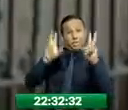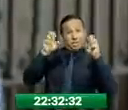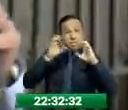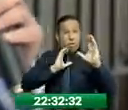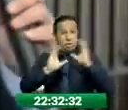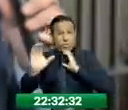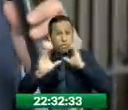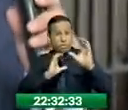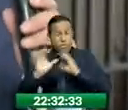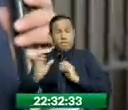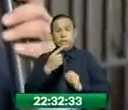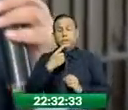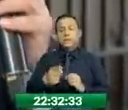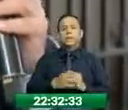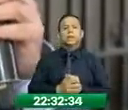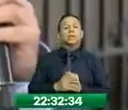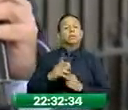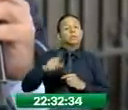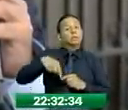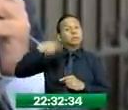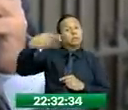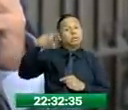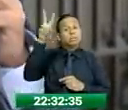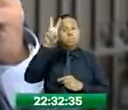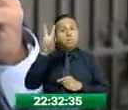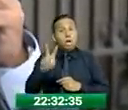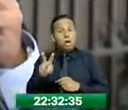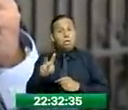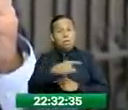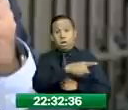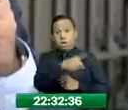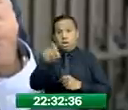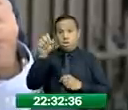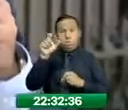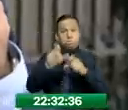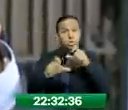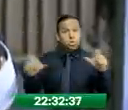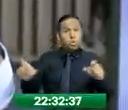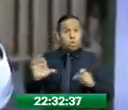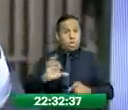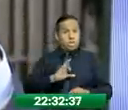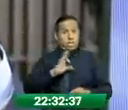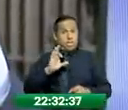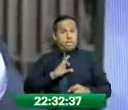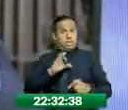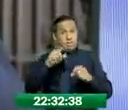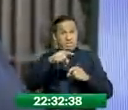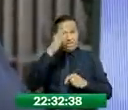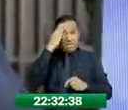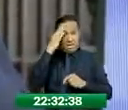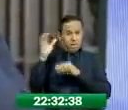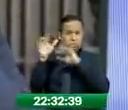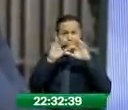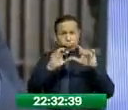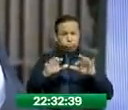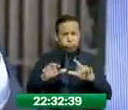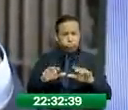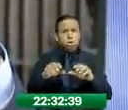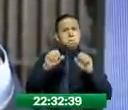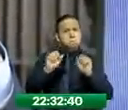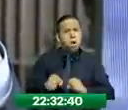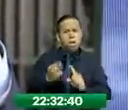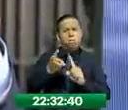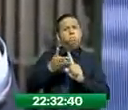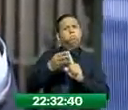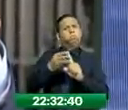el día viernes todos los productores de software ecuatorianos pueden acceder fácilmente de forma eficiente a la compra